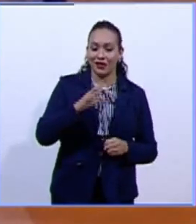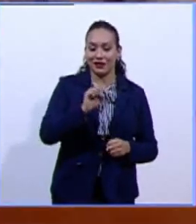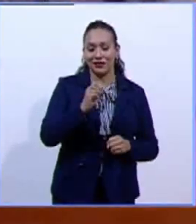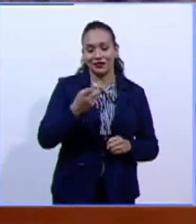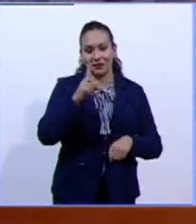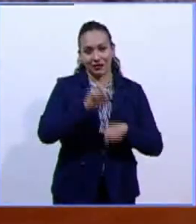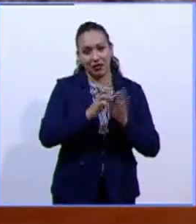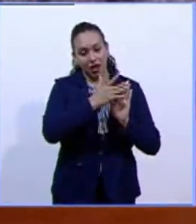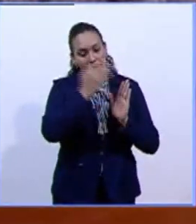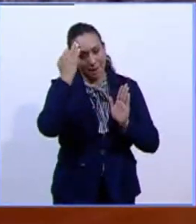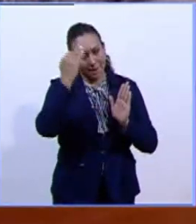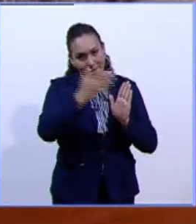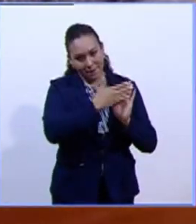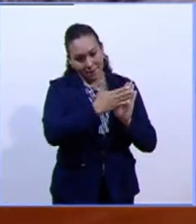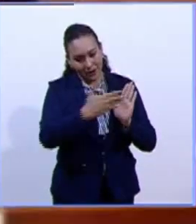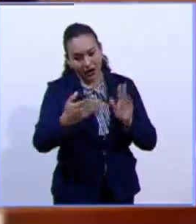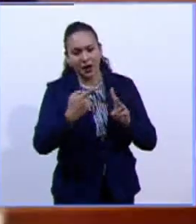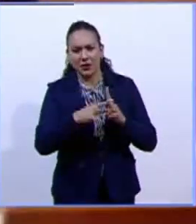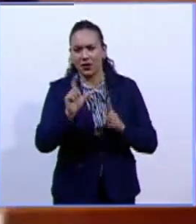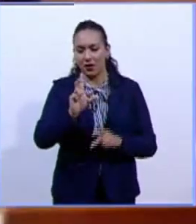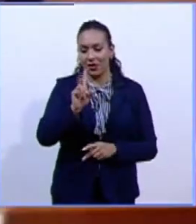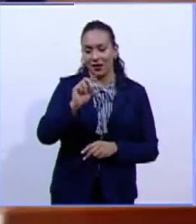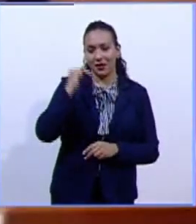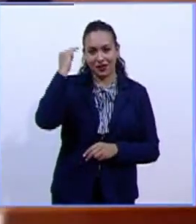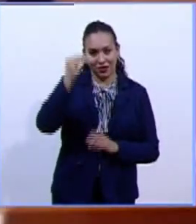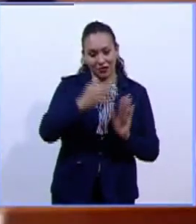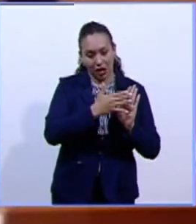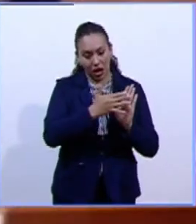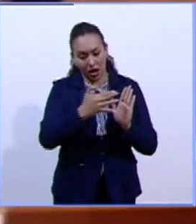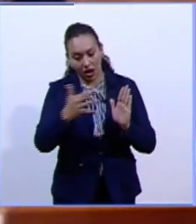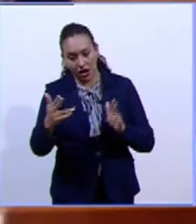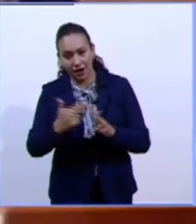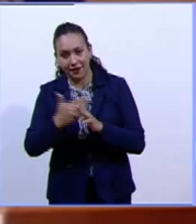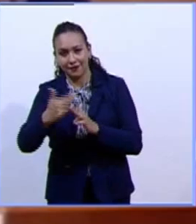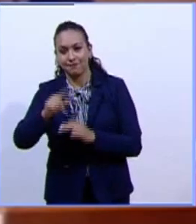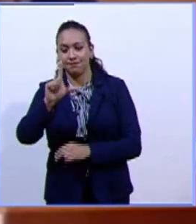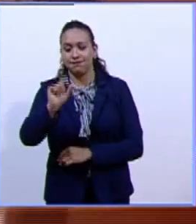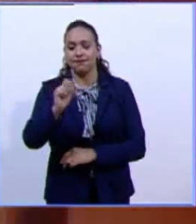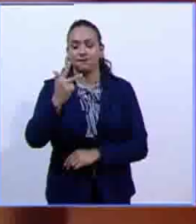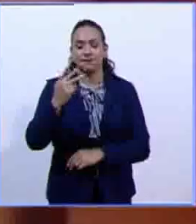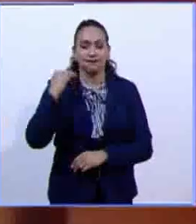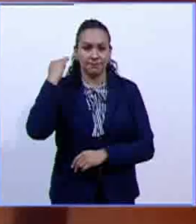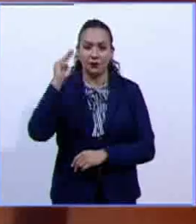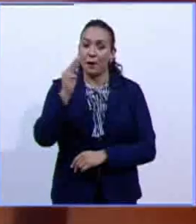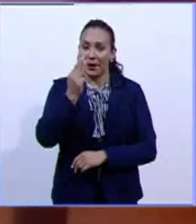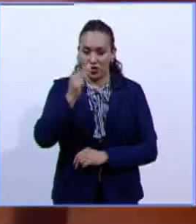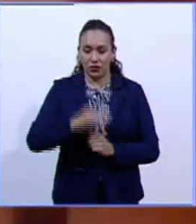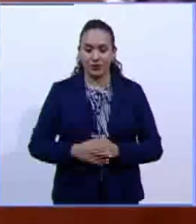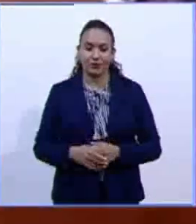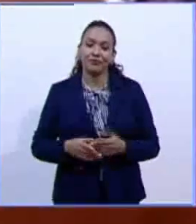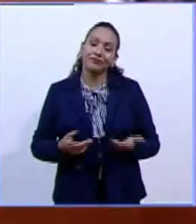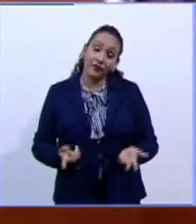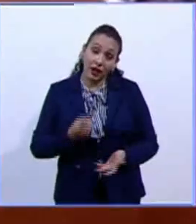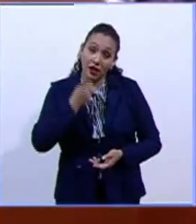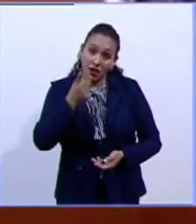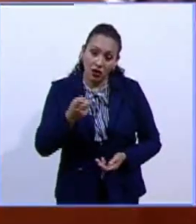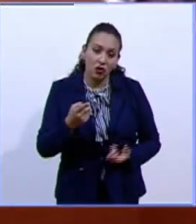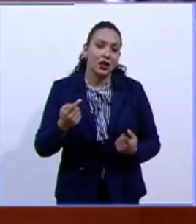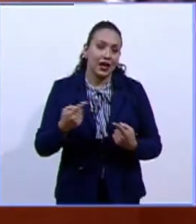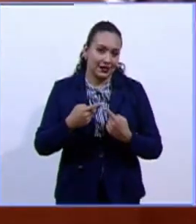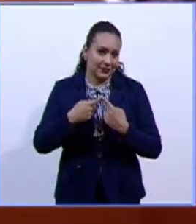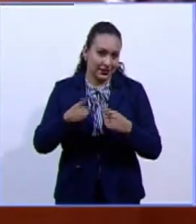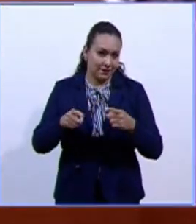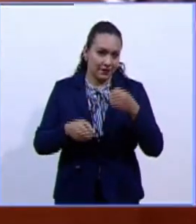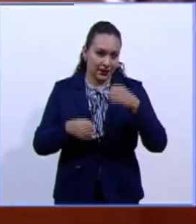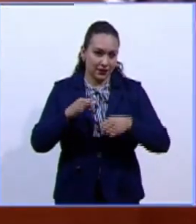días. Iniciará el próximo 30 de marzo y concluirá el 28 de mayo. Destacó que, a diferencia de cualquier otro proceso electoral, no